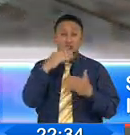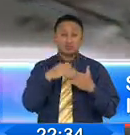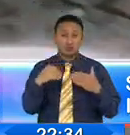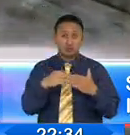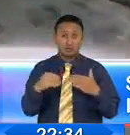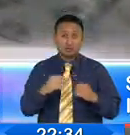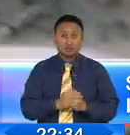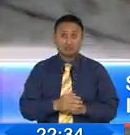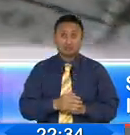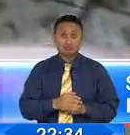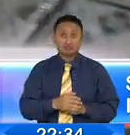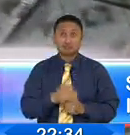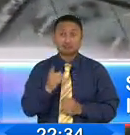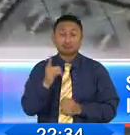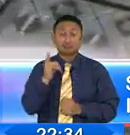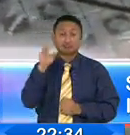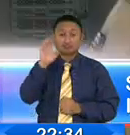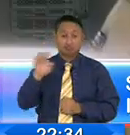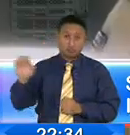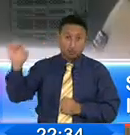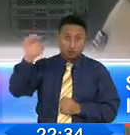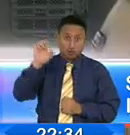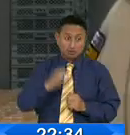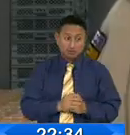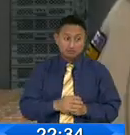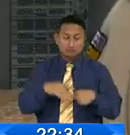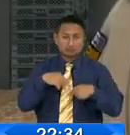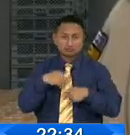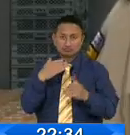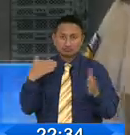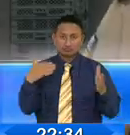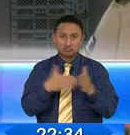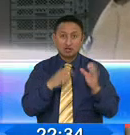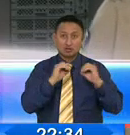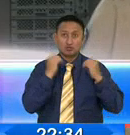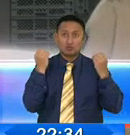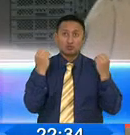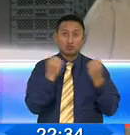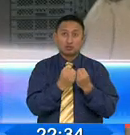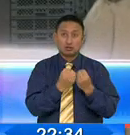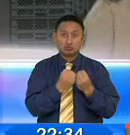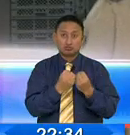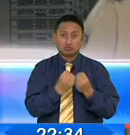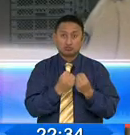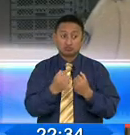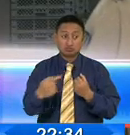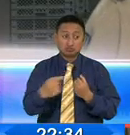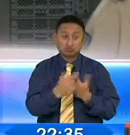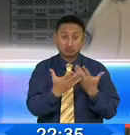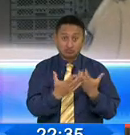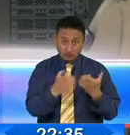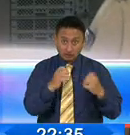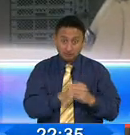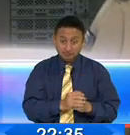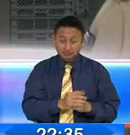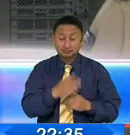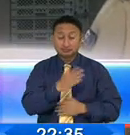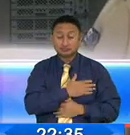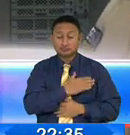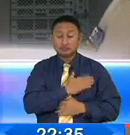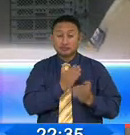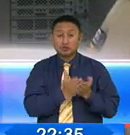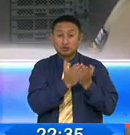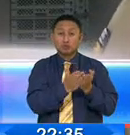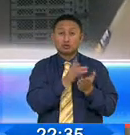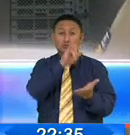en el mercado ilegal europeo. Una lucha frontal contra las organizaciones que pretenden utilizar nuestros puertos,